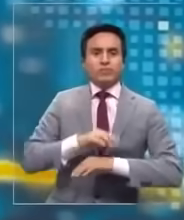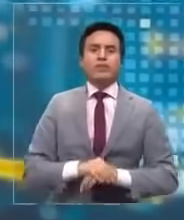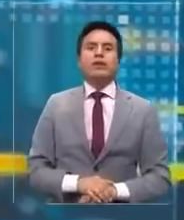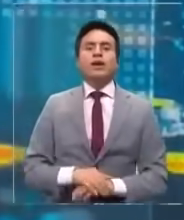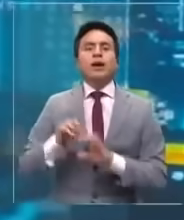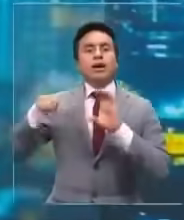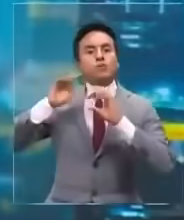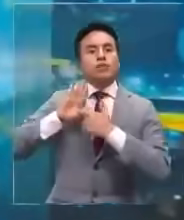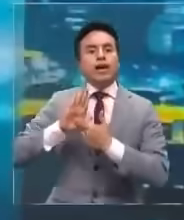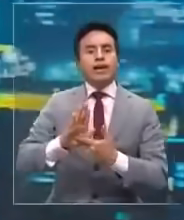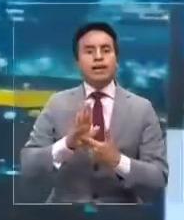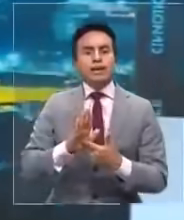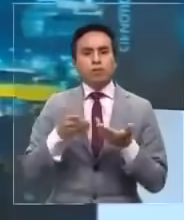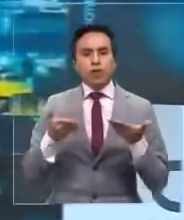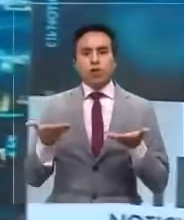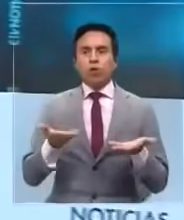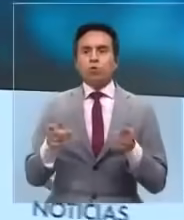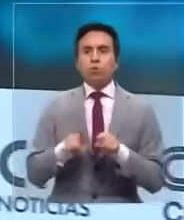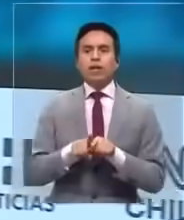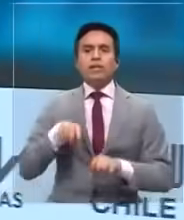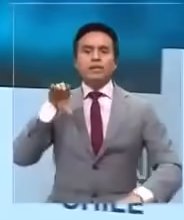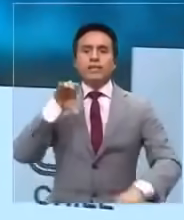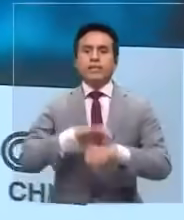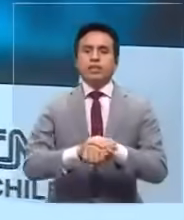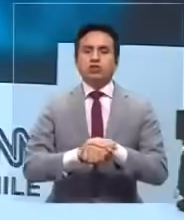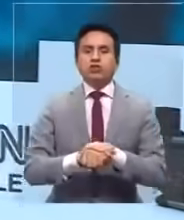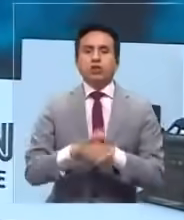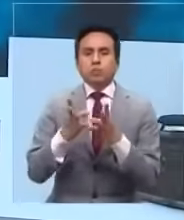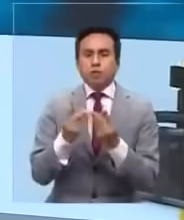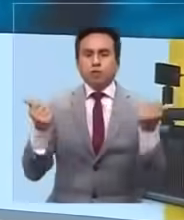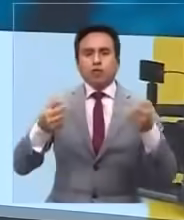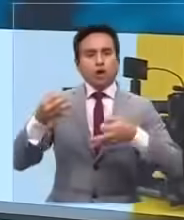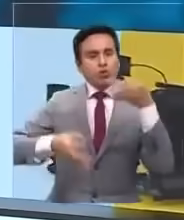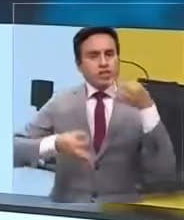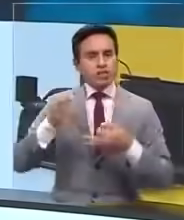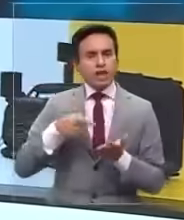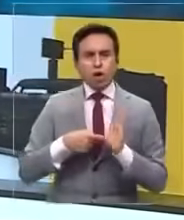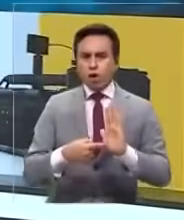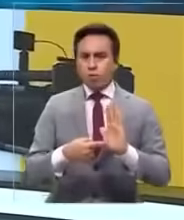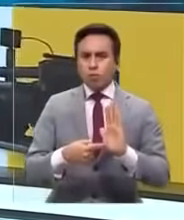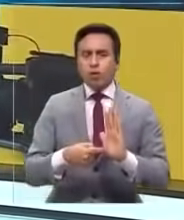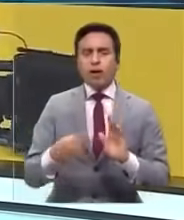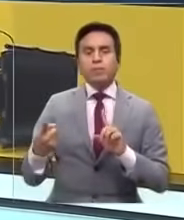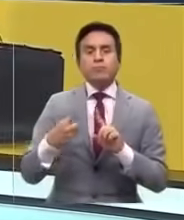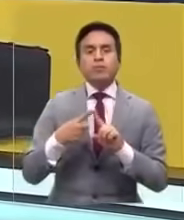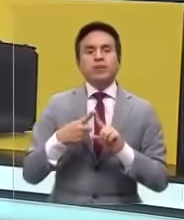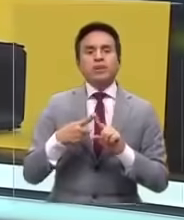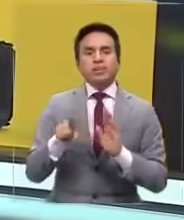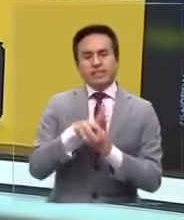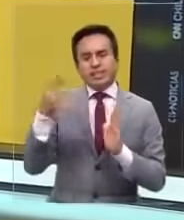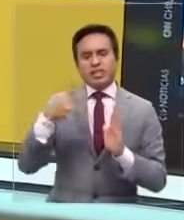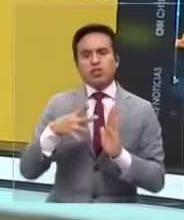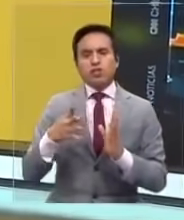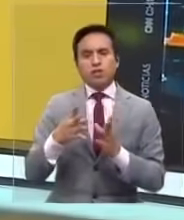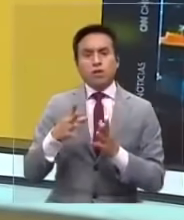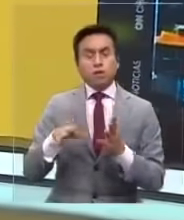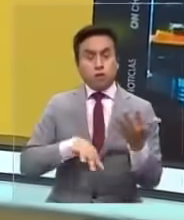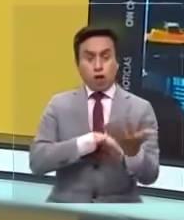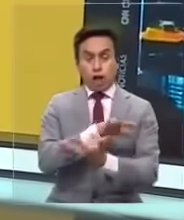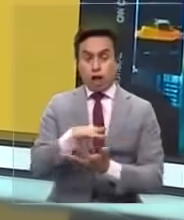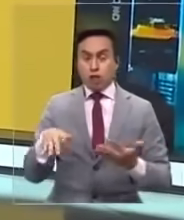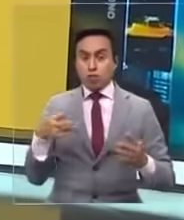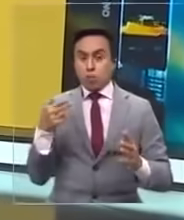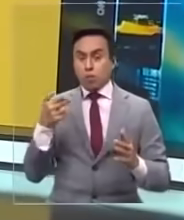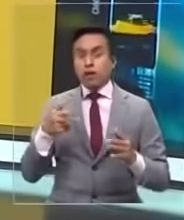Y en el siguiente reportaje les vamos a mostrar cómo son detenidos prófugos de la justicia que habían participado en delitos violentos,